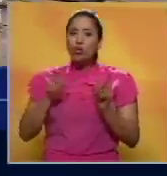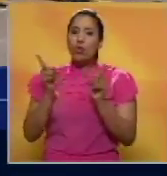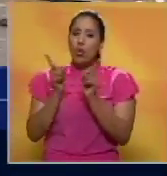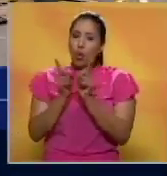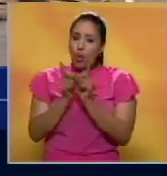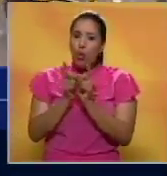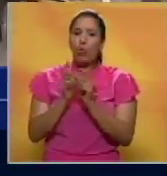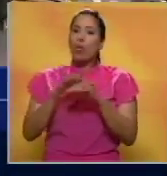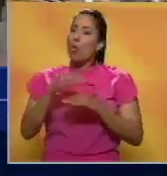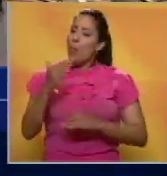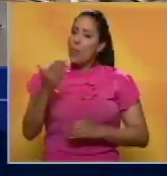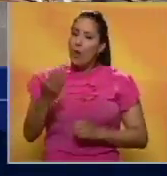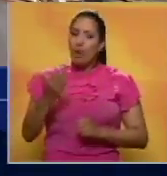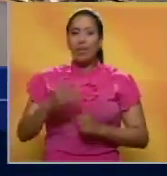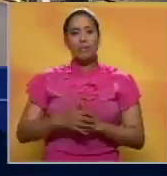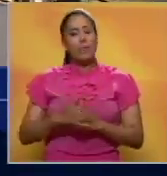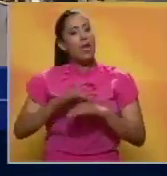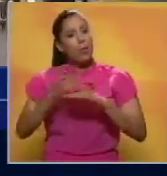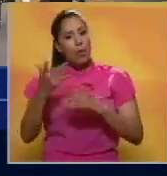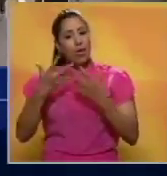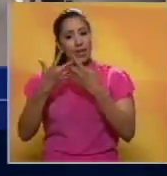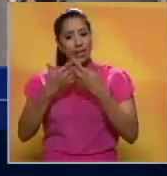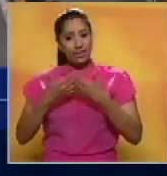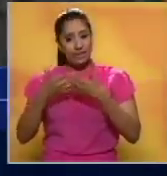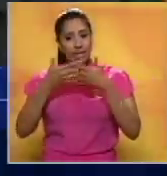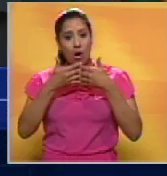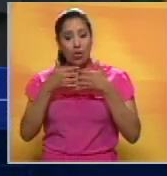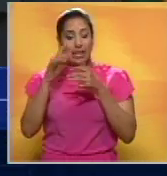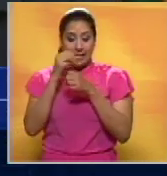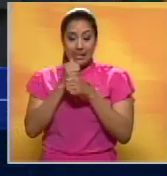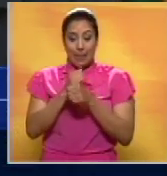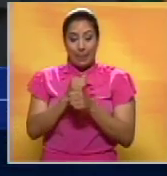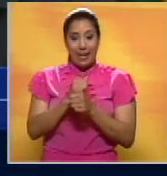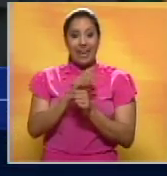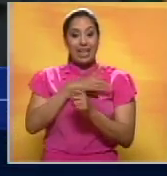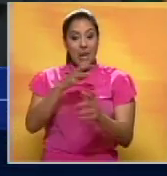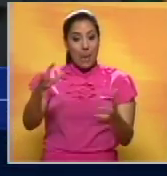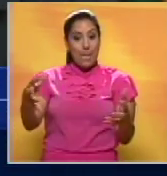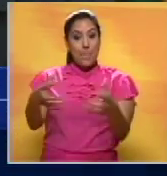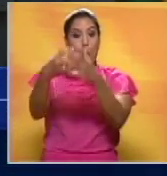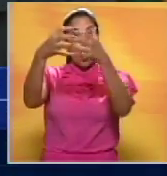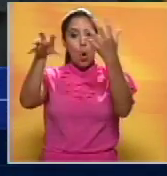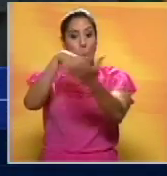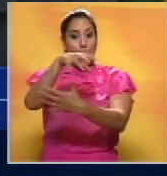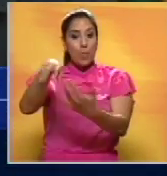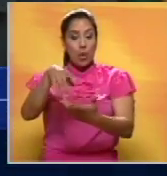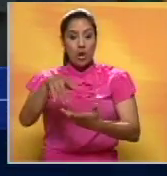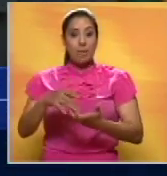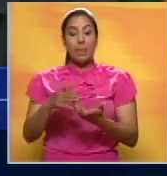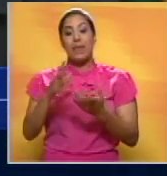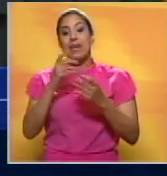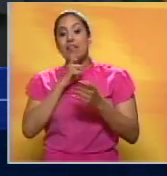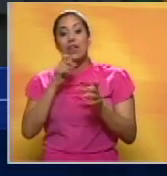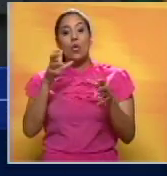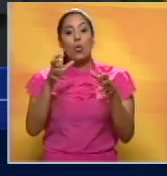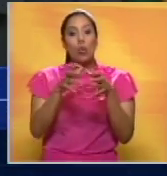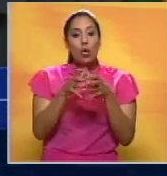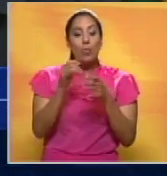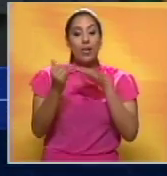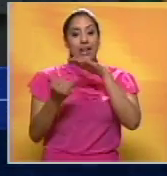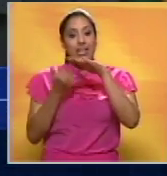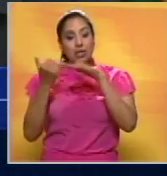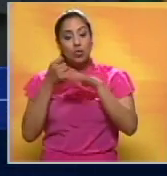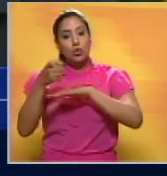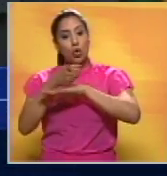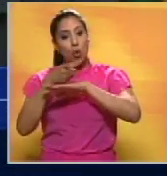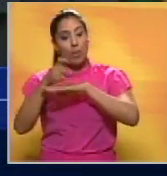acotados. ¿Por qué? Porque Estados Unidos está esperando una reacción desmedida de parte de las